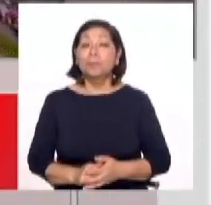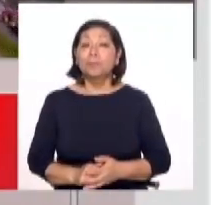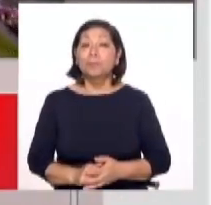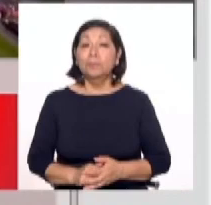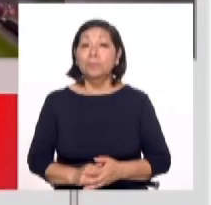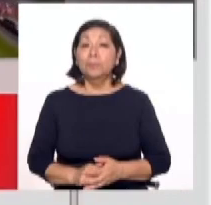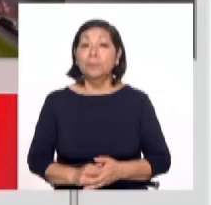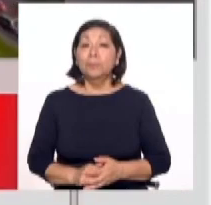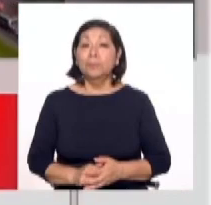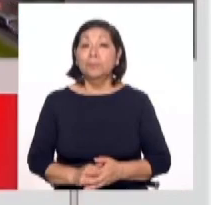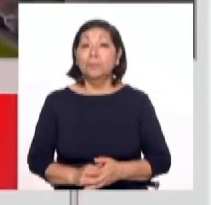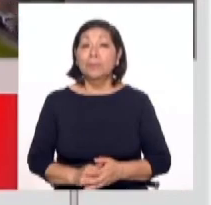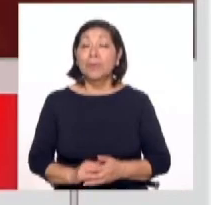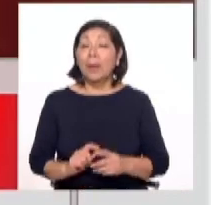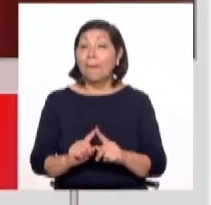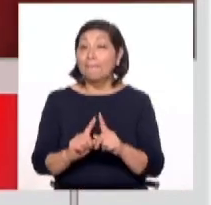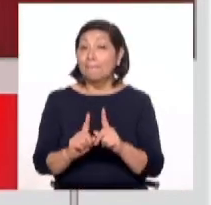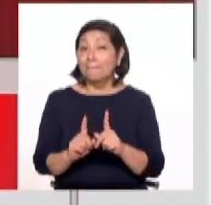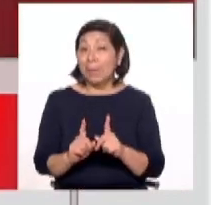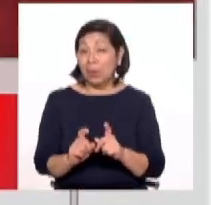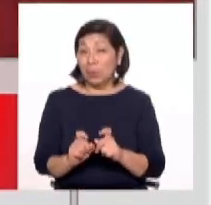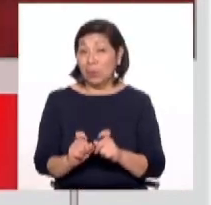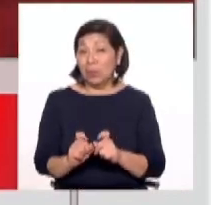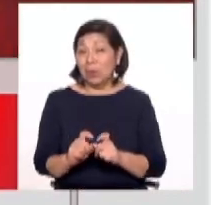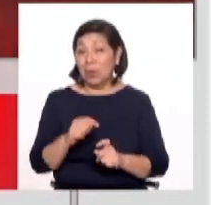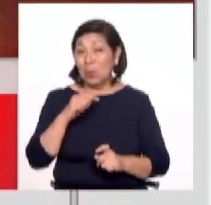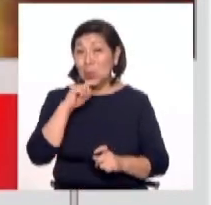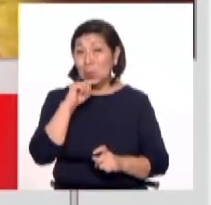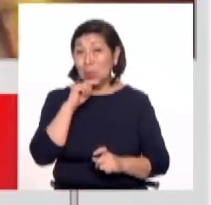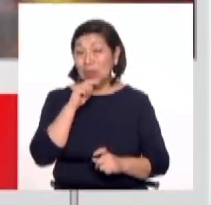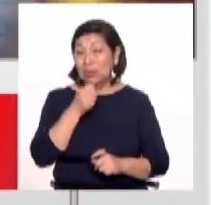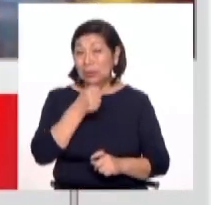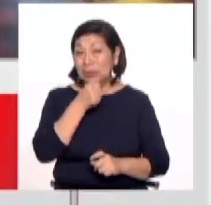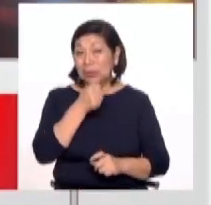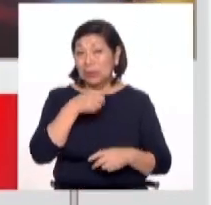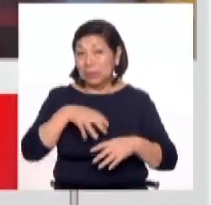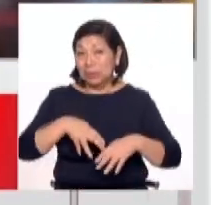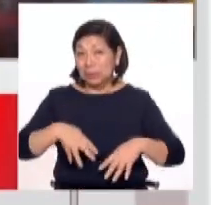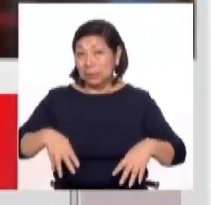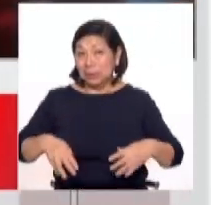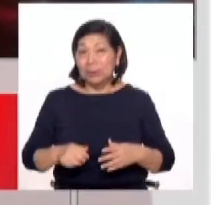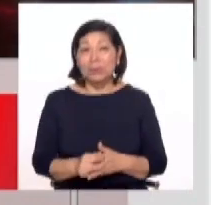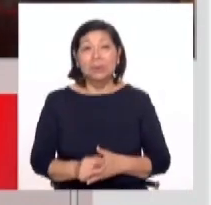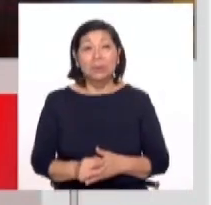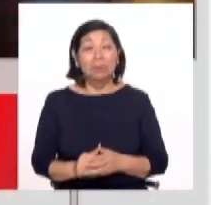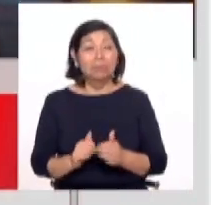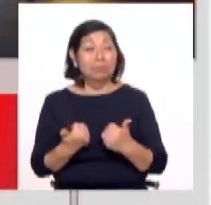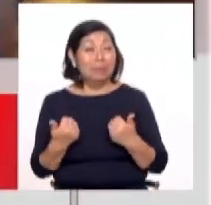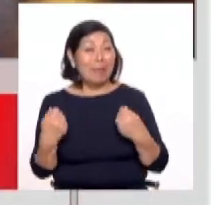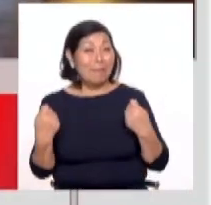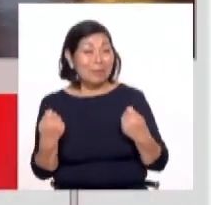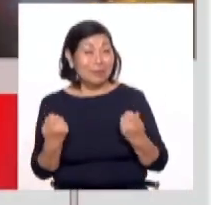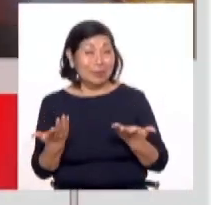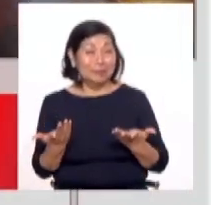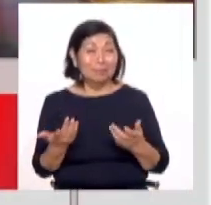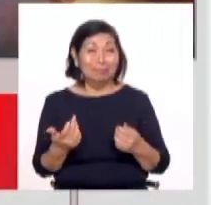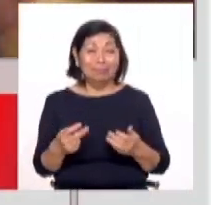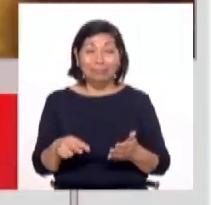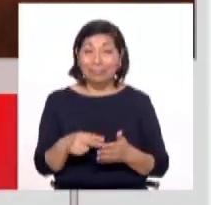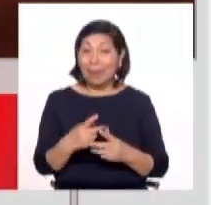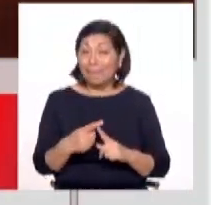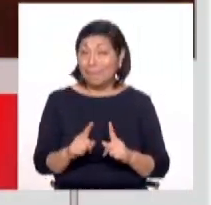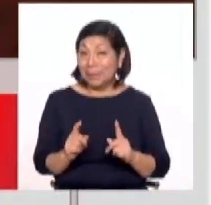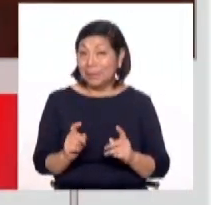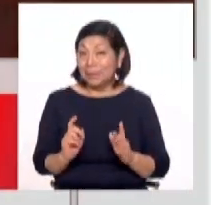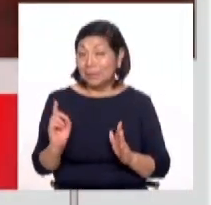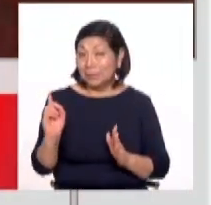Y también reiterarnos un poco la pregunta con respecto a los operativos, teniendo en cuenta, bueno, es una fiesta deportiva, pero también estamos todavía